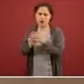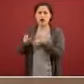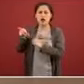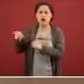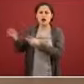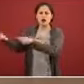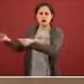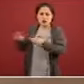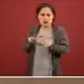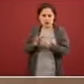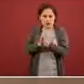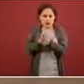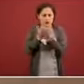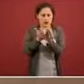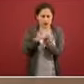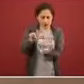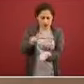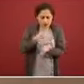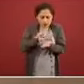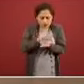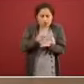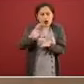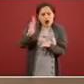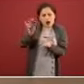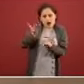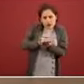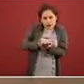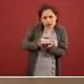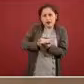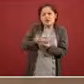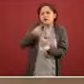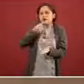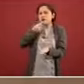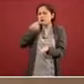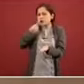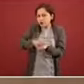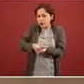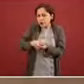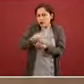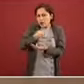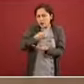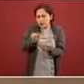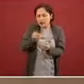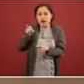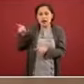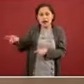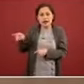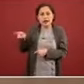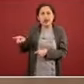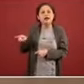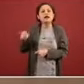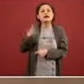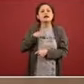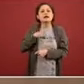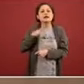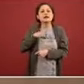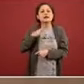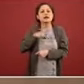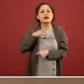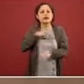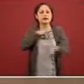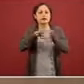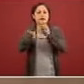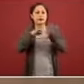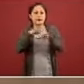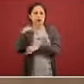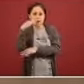libro. Y me dejó un recado en el libro porque él está trabajando ahorita, da consultas gratis vía telefónica, él está en Hidalgo